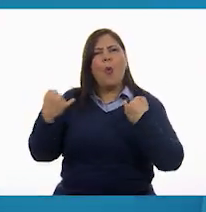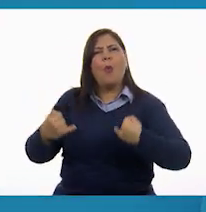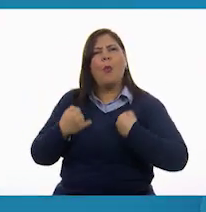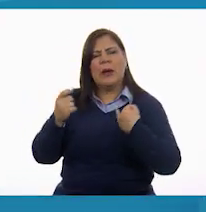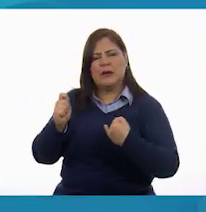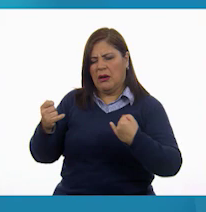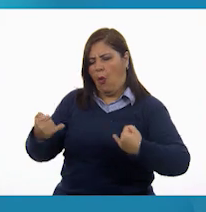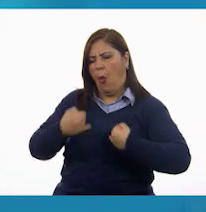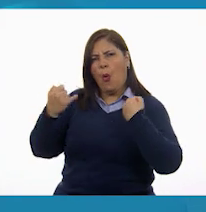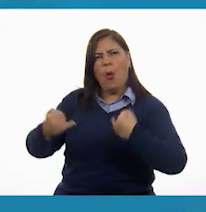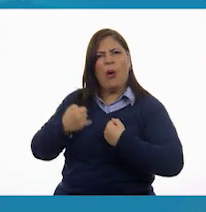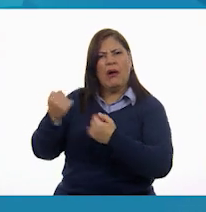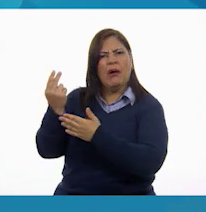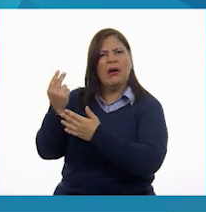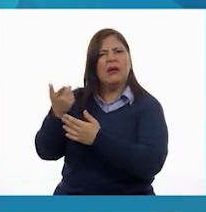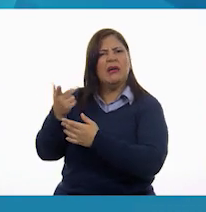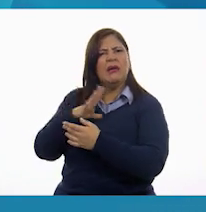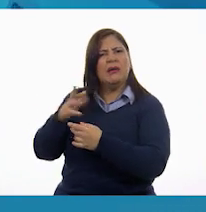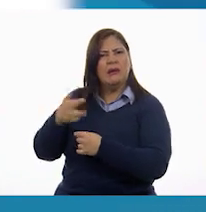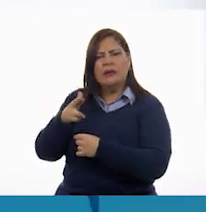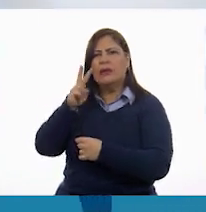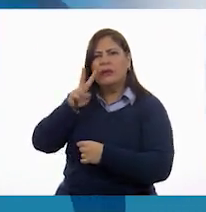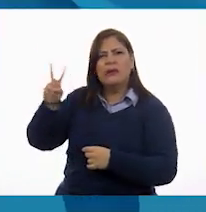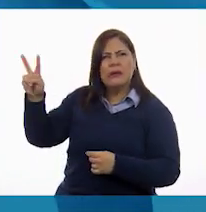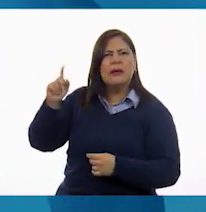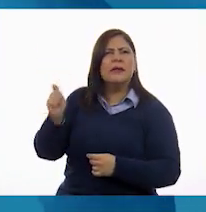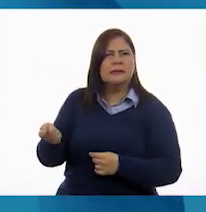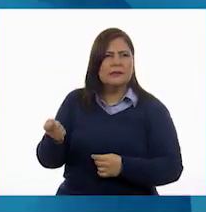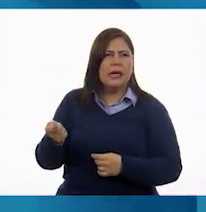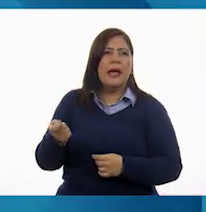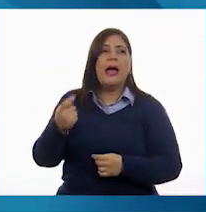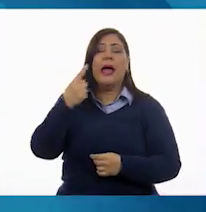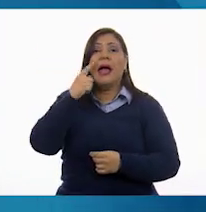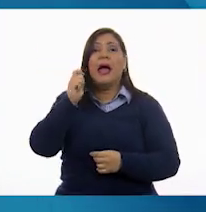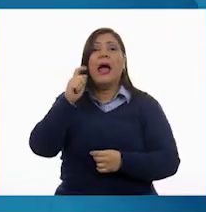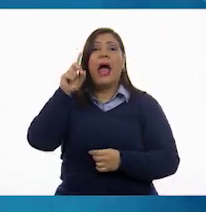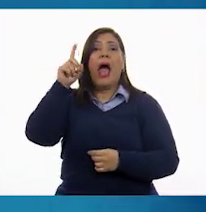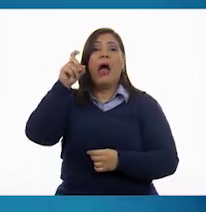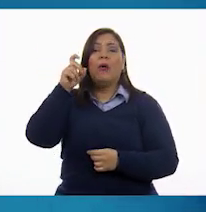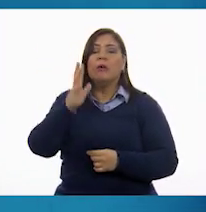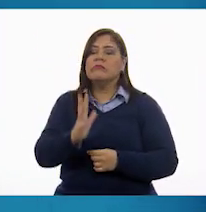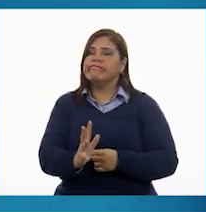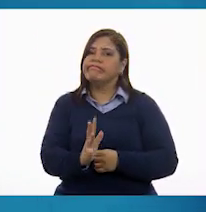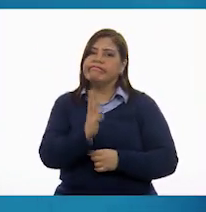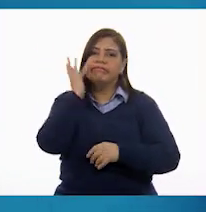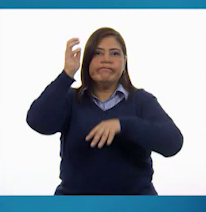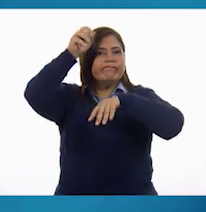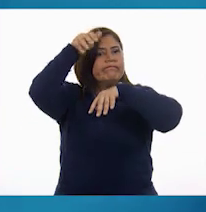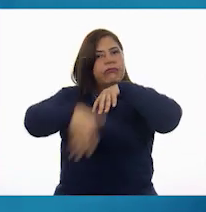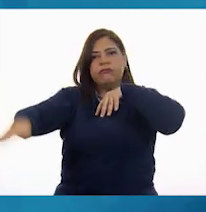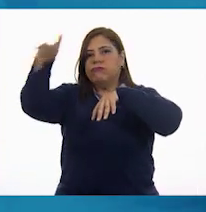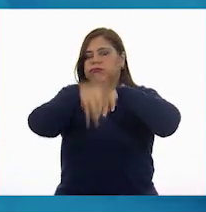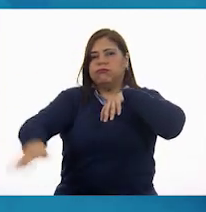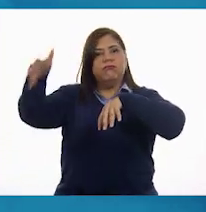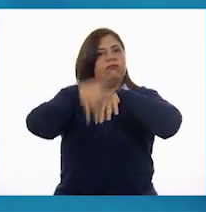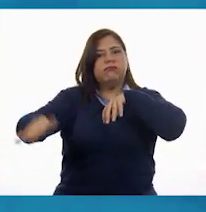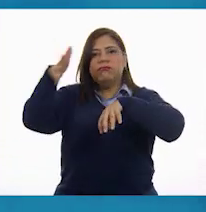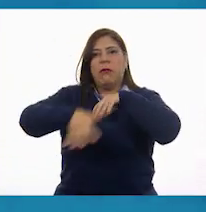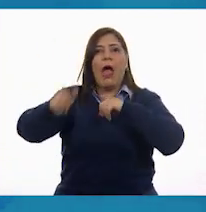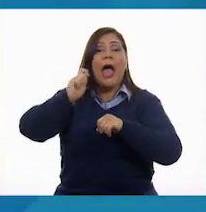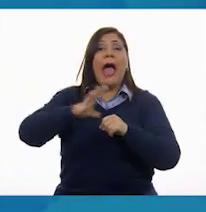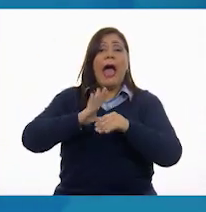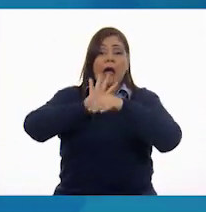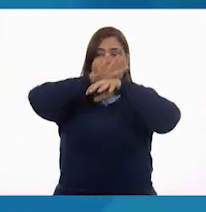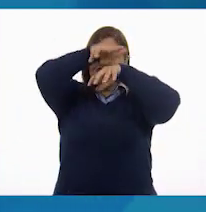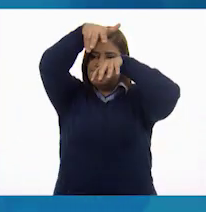Y podemos ver una imagen que tenemos aquí preparada, que sus aguas son muy rápidas e impetuosas. Uh-huh. Hay